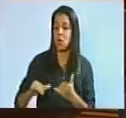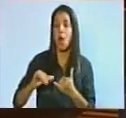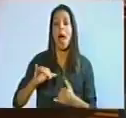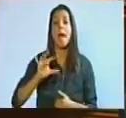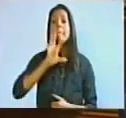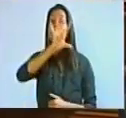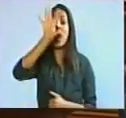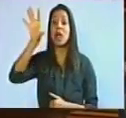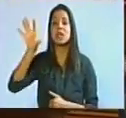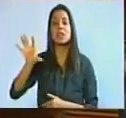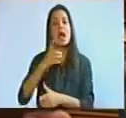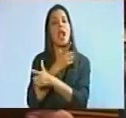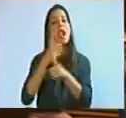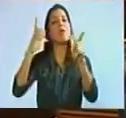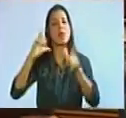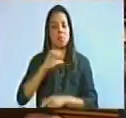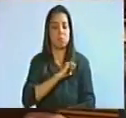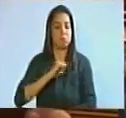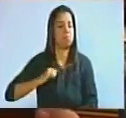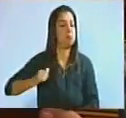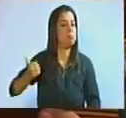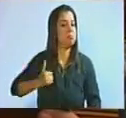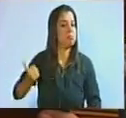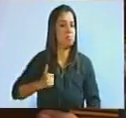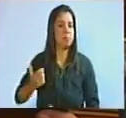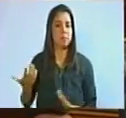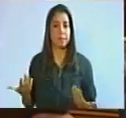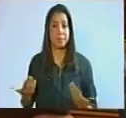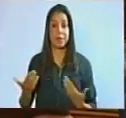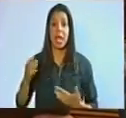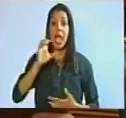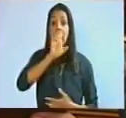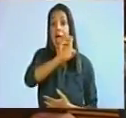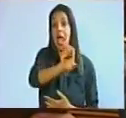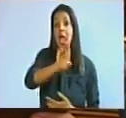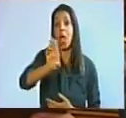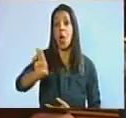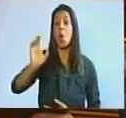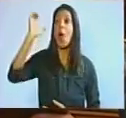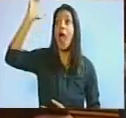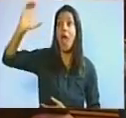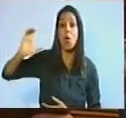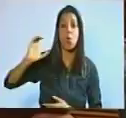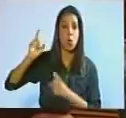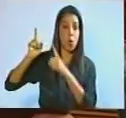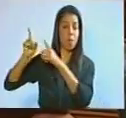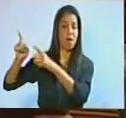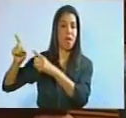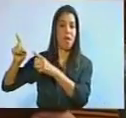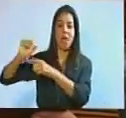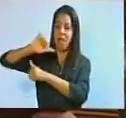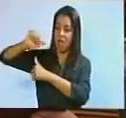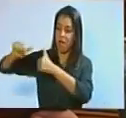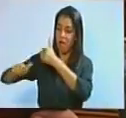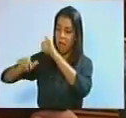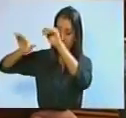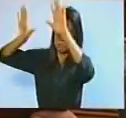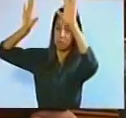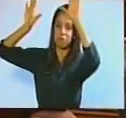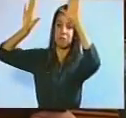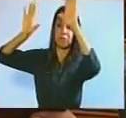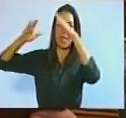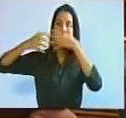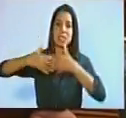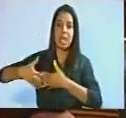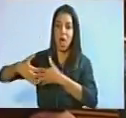Estados. Considerando que la Unión Europea, subordinándose a los designios de Washington, ha adoptado